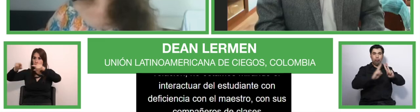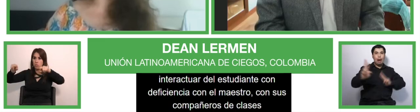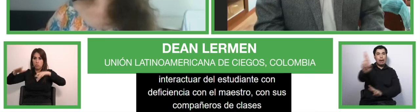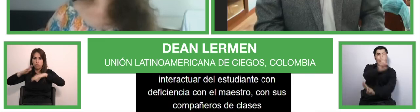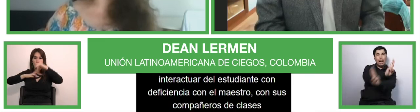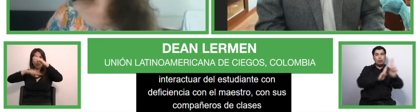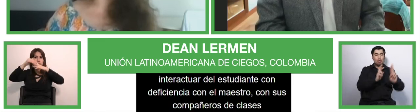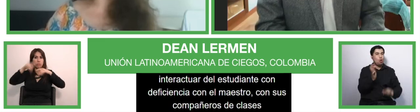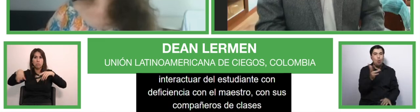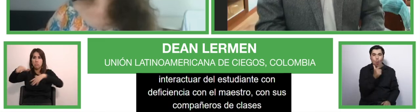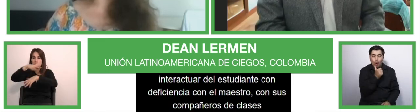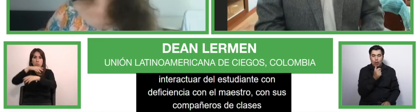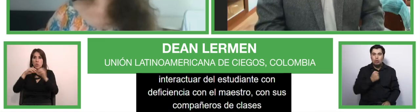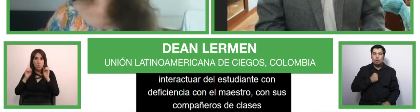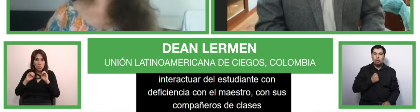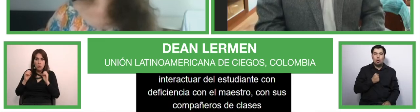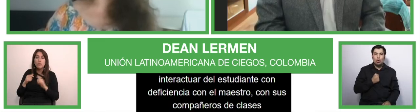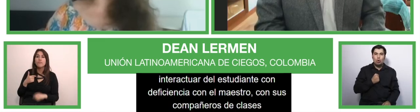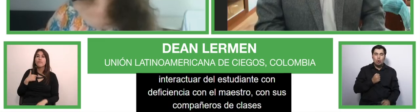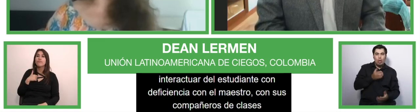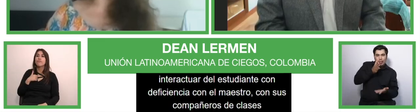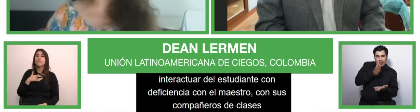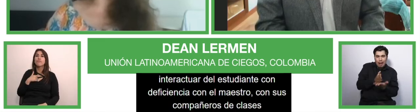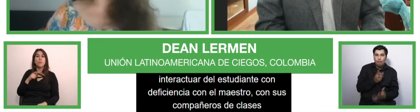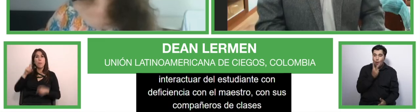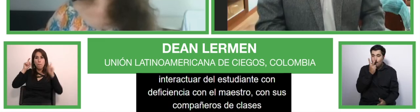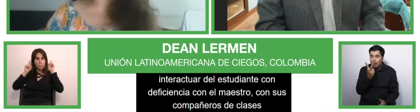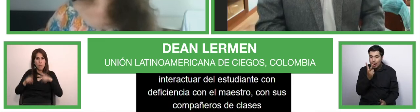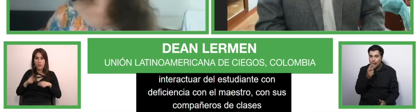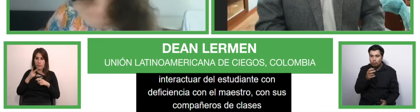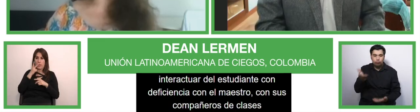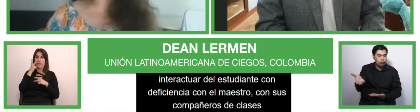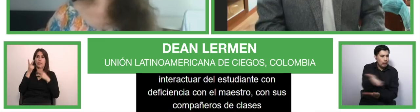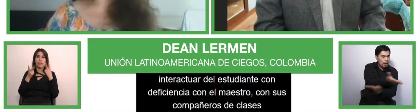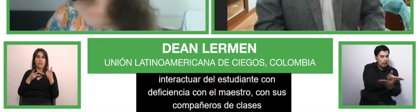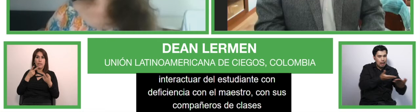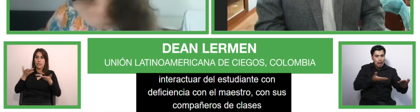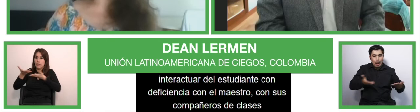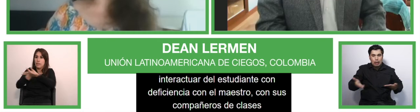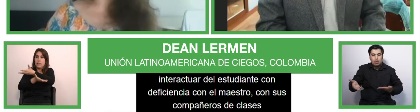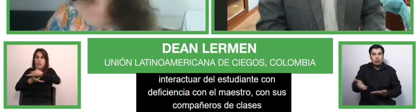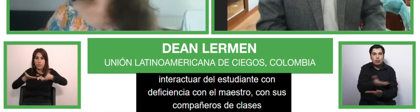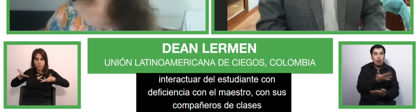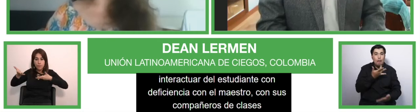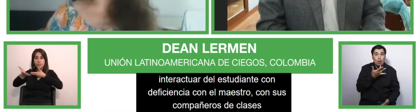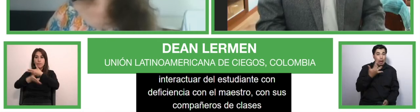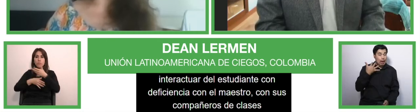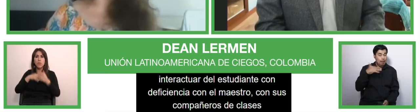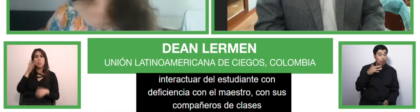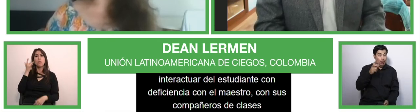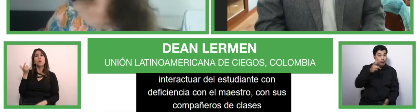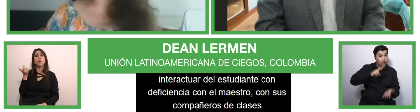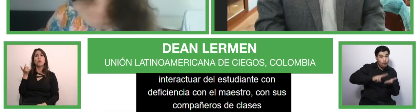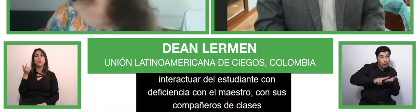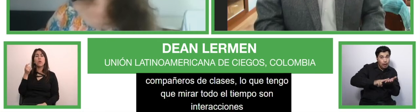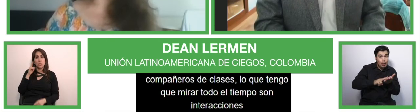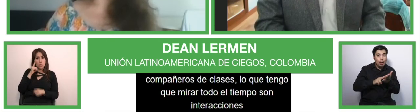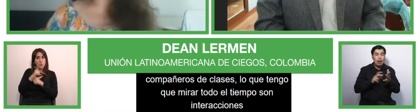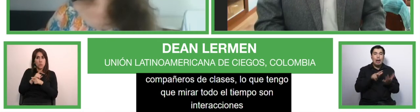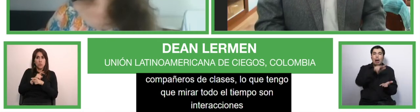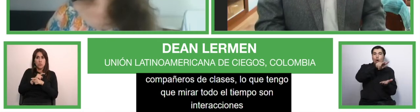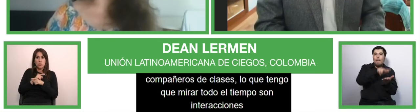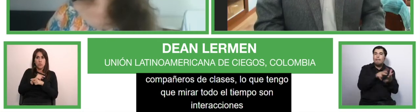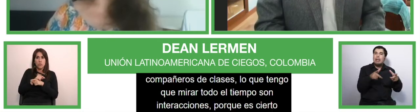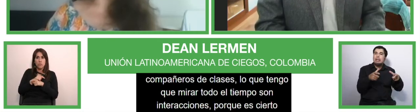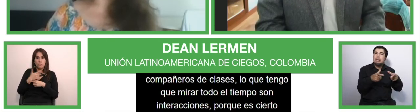digital. O sea, yo lo que tengo que mirar todo el tiempo son interacciones. Porque es cierto, la convención y el concepto